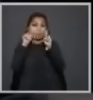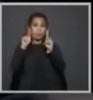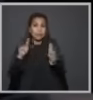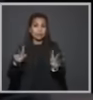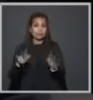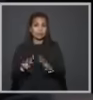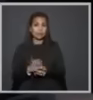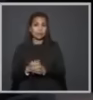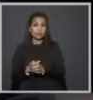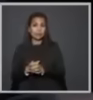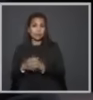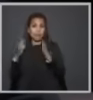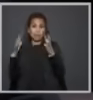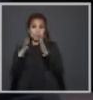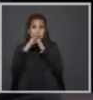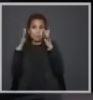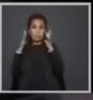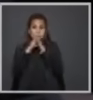guerra